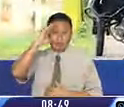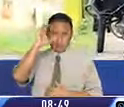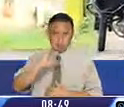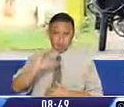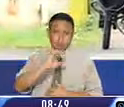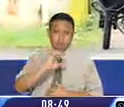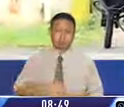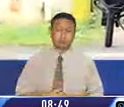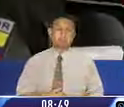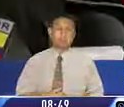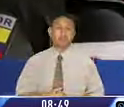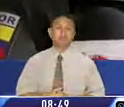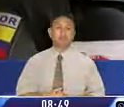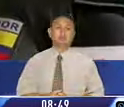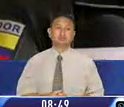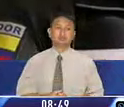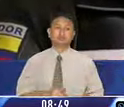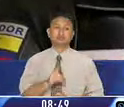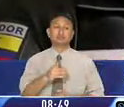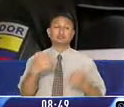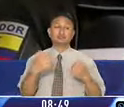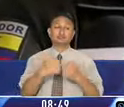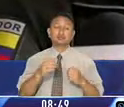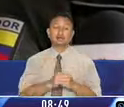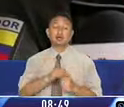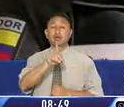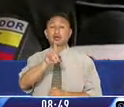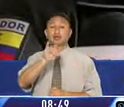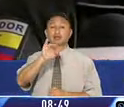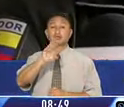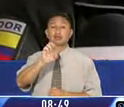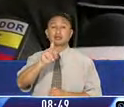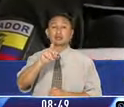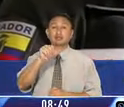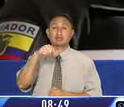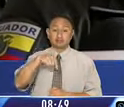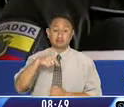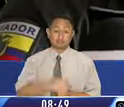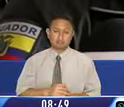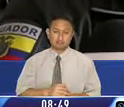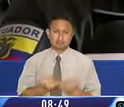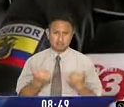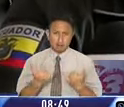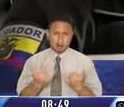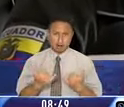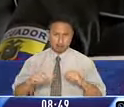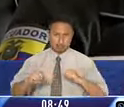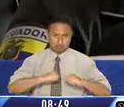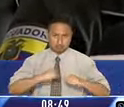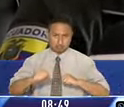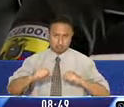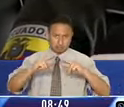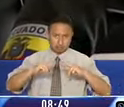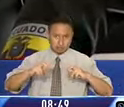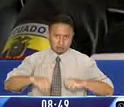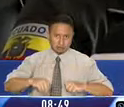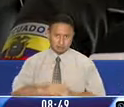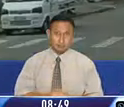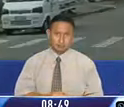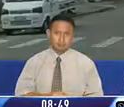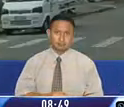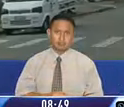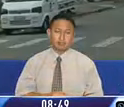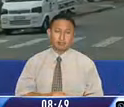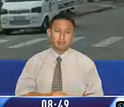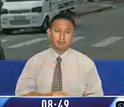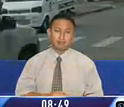la policía. Los equipos de INACED e investigativos se encuentran realizando gestiones investigativas para dar con el paradero de este ciudadano.